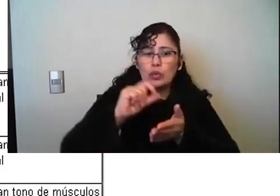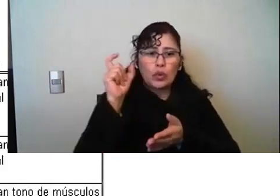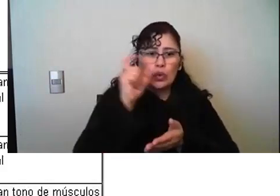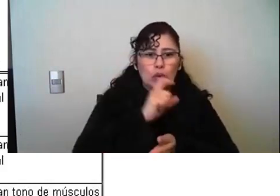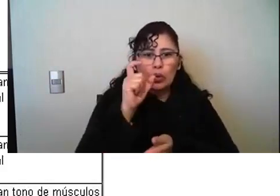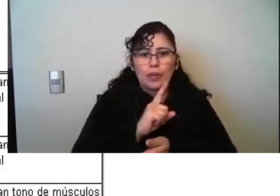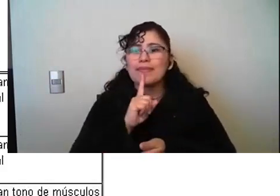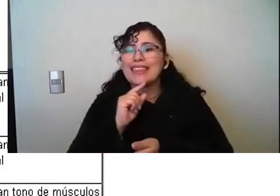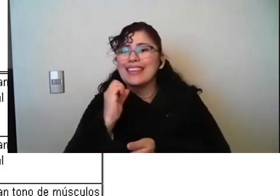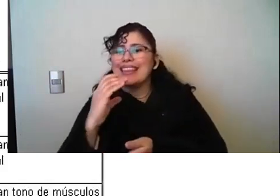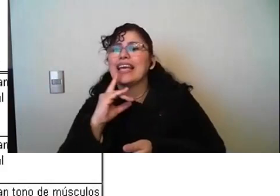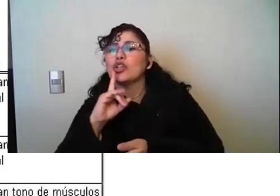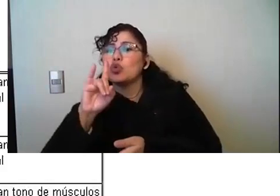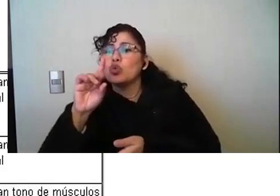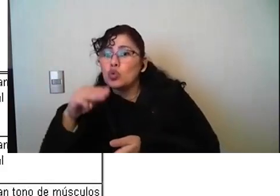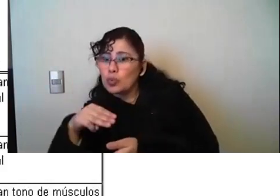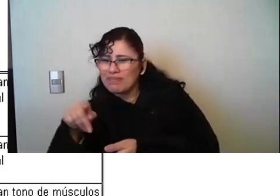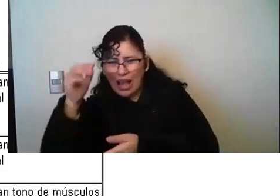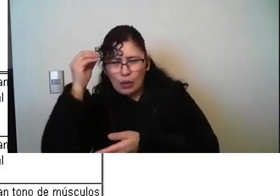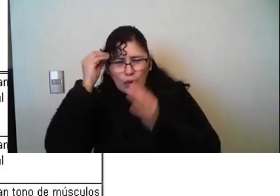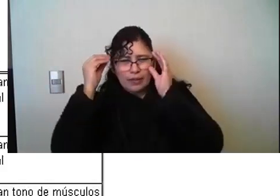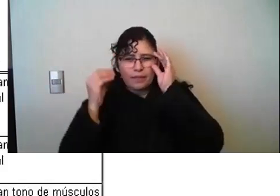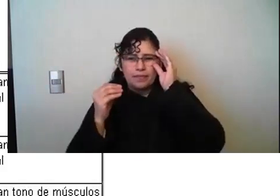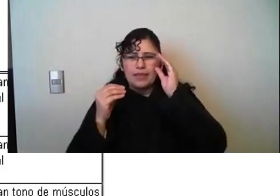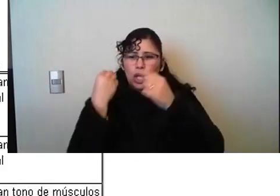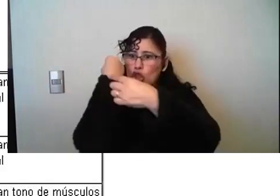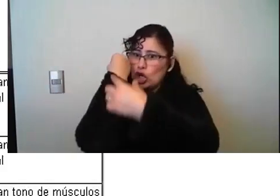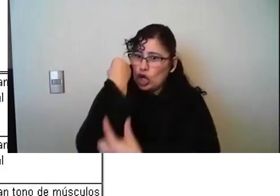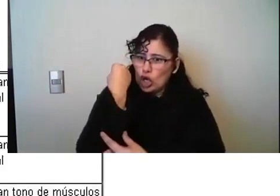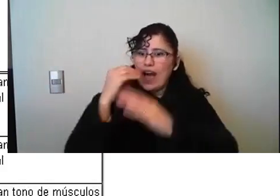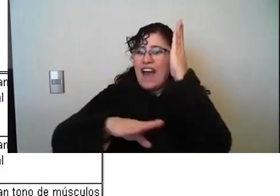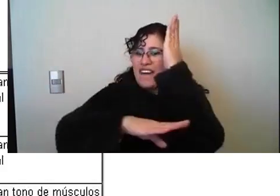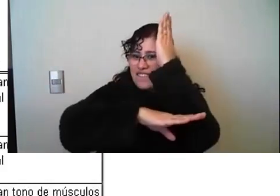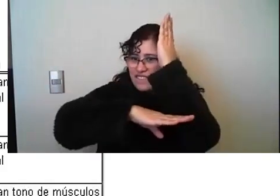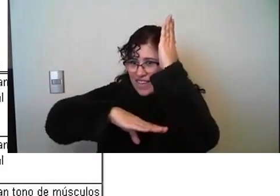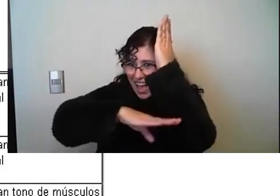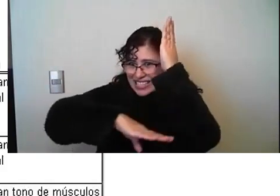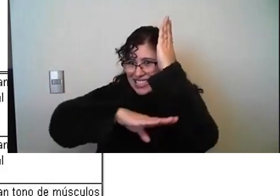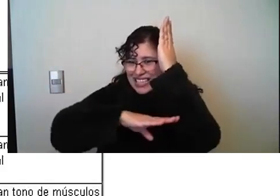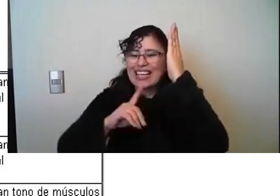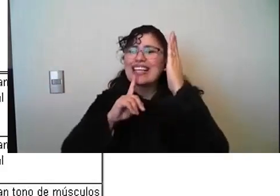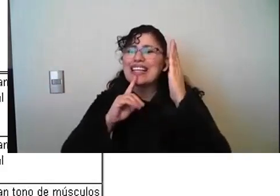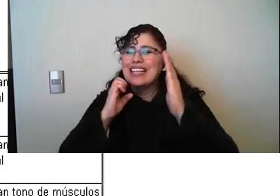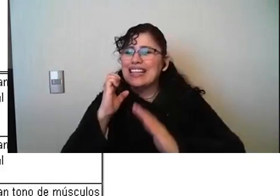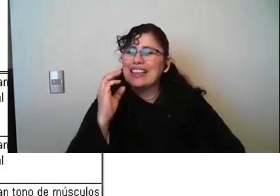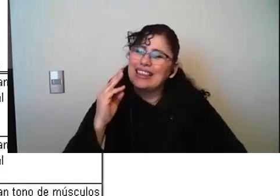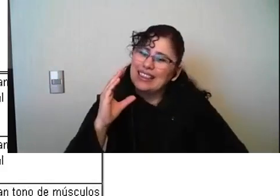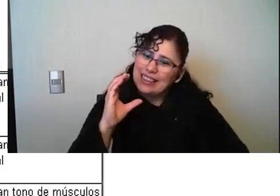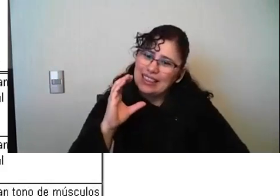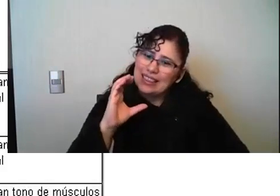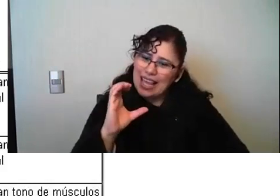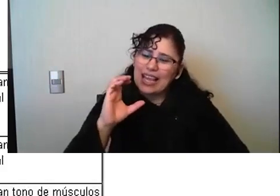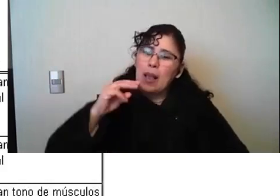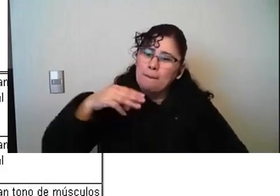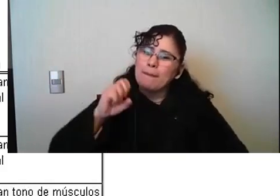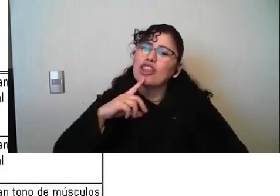tectum. Recuerden que el tronco cefálico se divide en base, tegmento y tectum. Por tanto, esto es